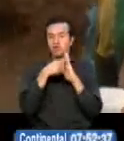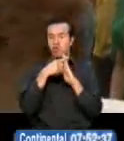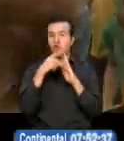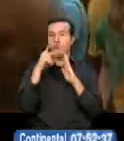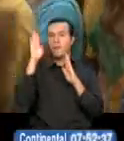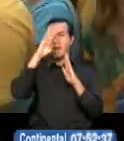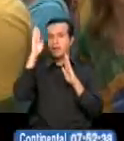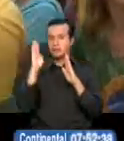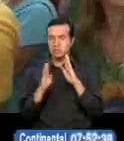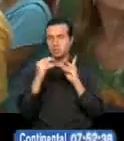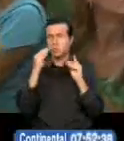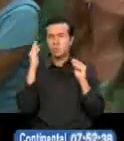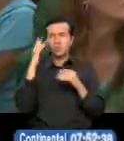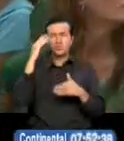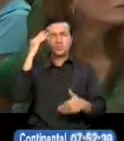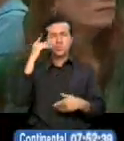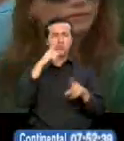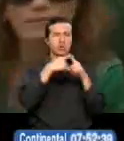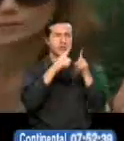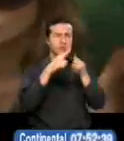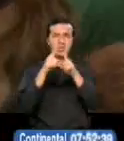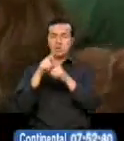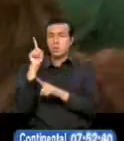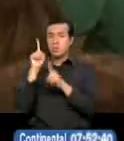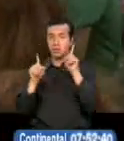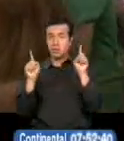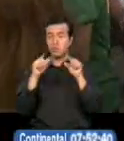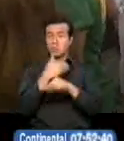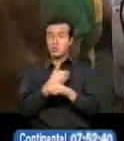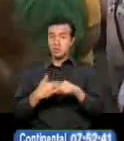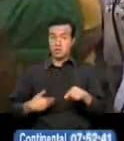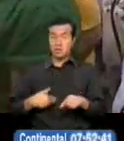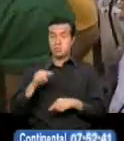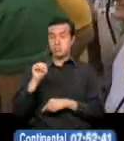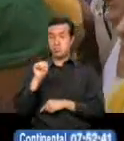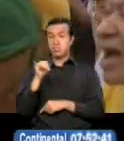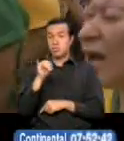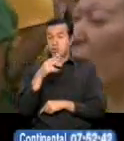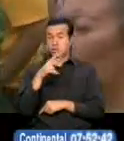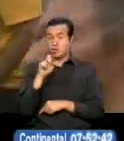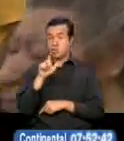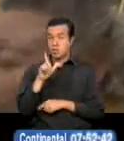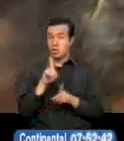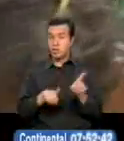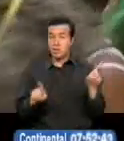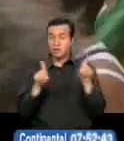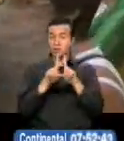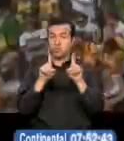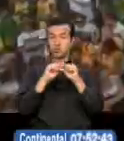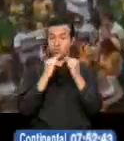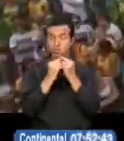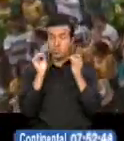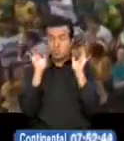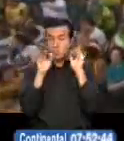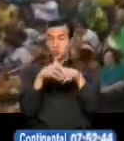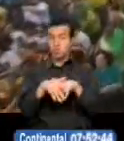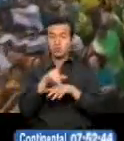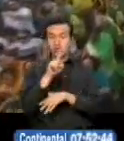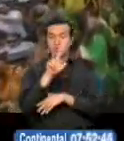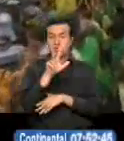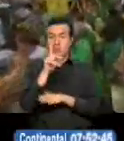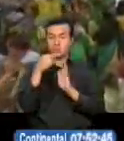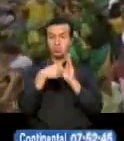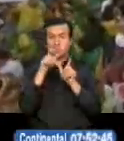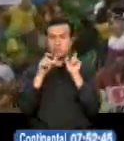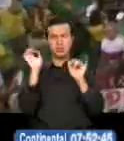que involucra a políticos de varios partidos, incluidos el del presidente Michel Temer. Según datos de los organizadores, 131.000 personas